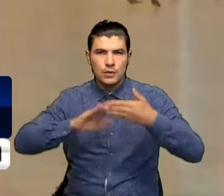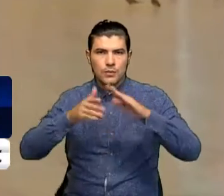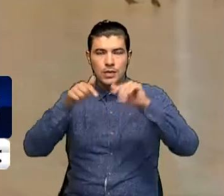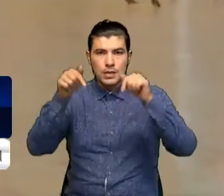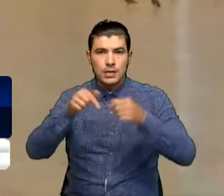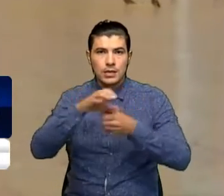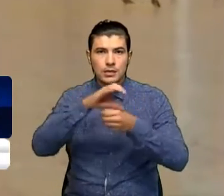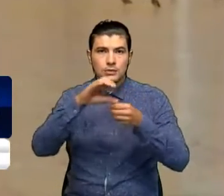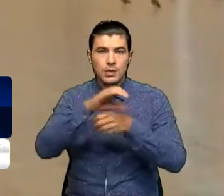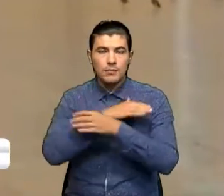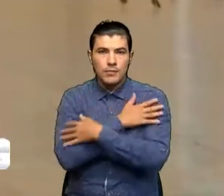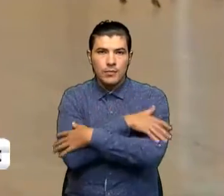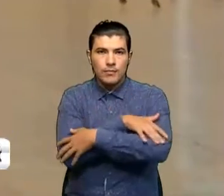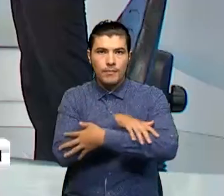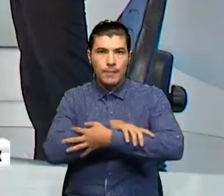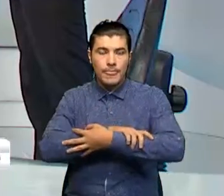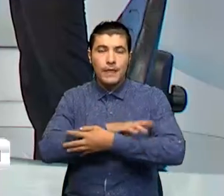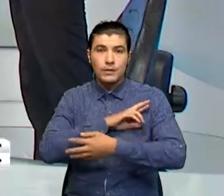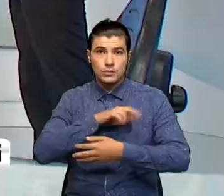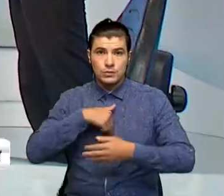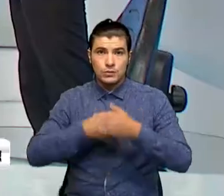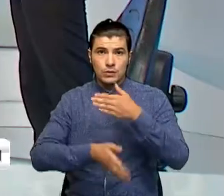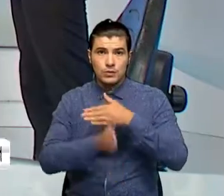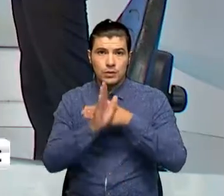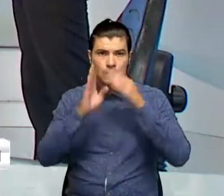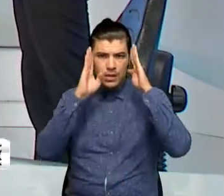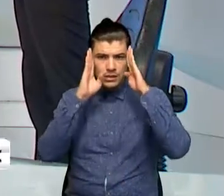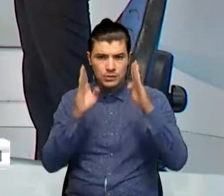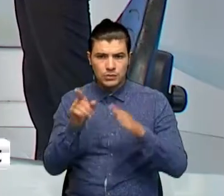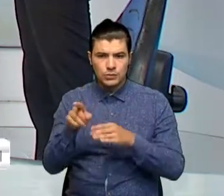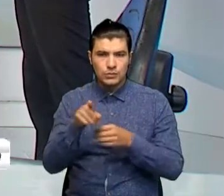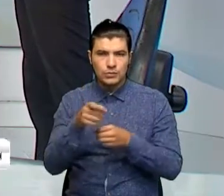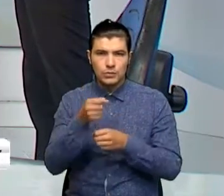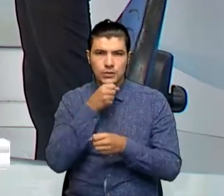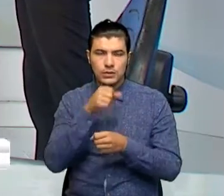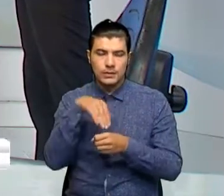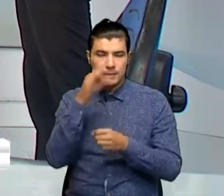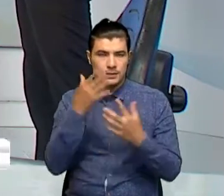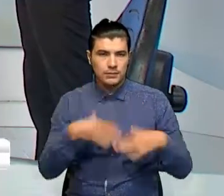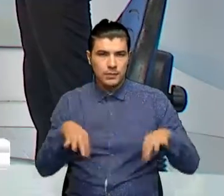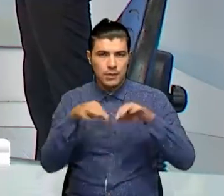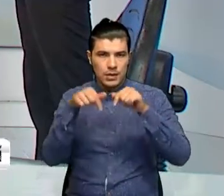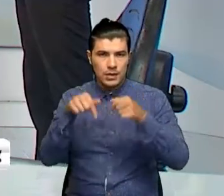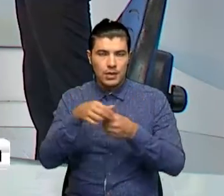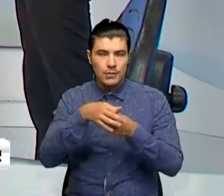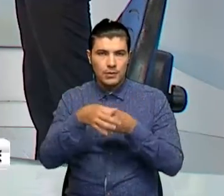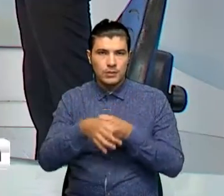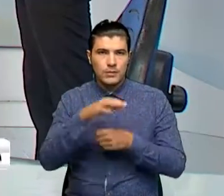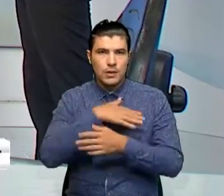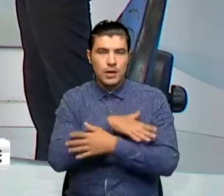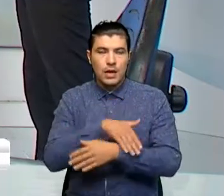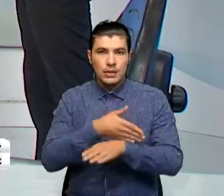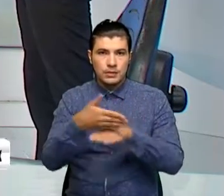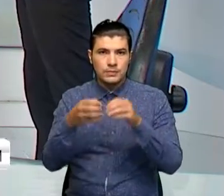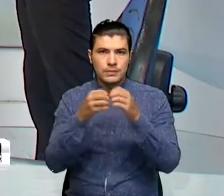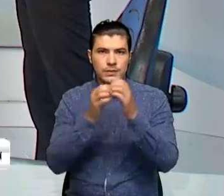pamplonesa. Nosotros vamos a continuar atentos al desarrollo de esta información, la más destacada que tenemos a esta hora desde el municipio de Pamplona.